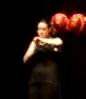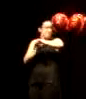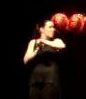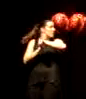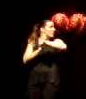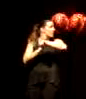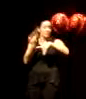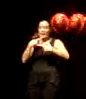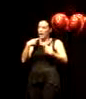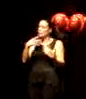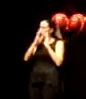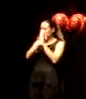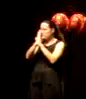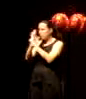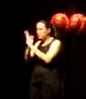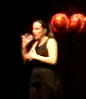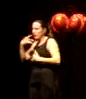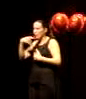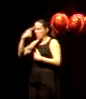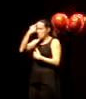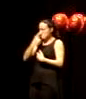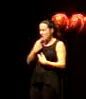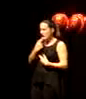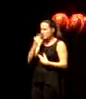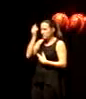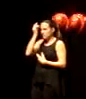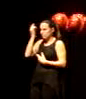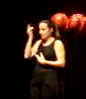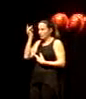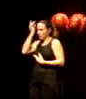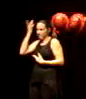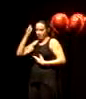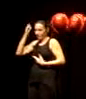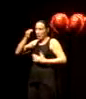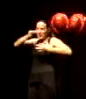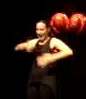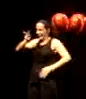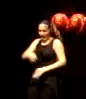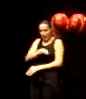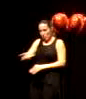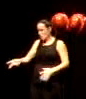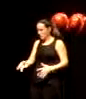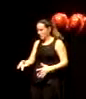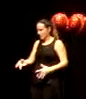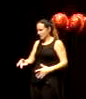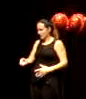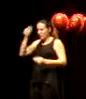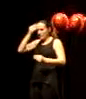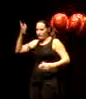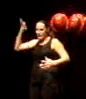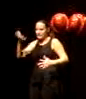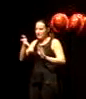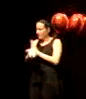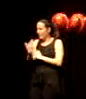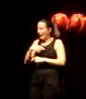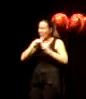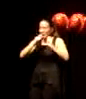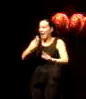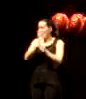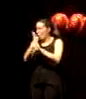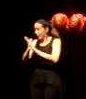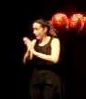estructura organizada, una estructura creada por la ficción. La ficción es una forma de imprimir orden